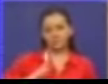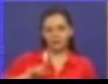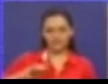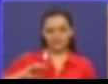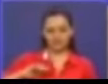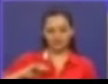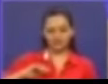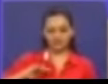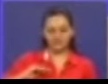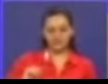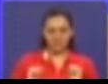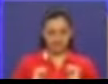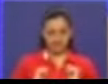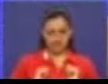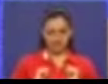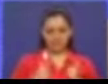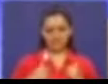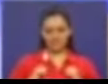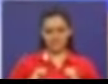días libres.